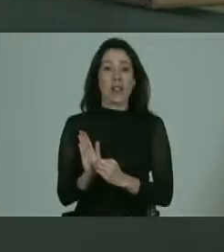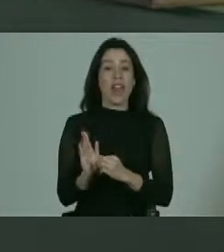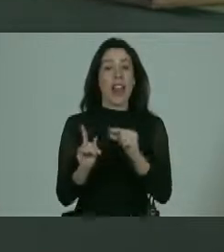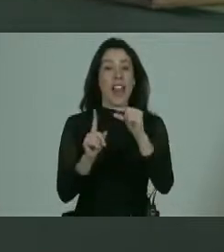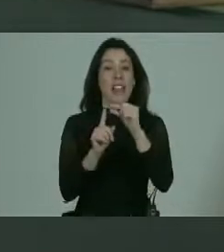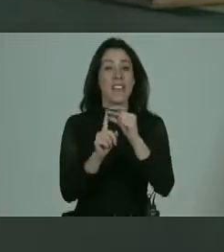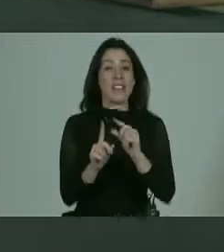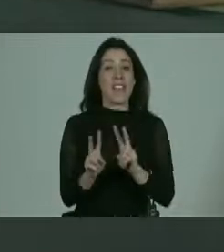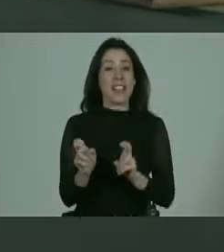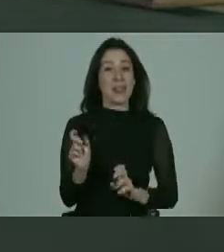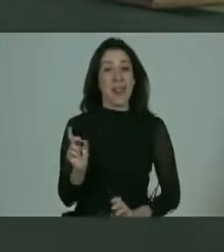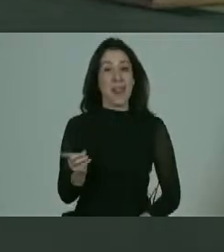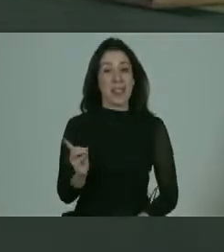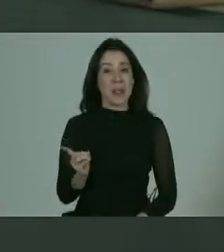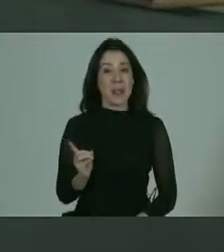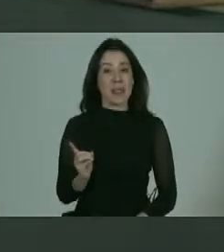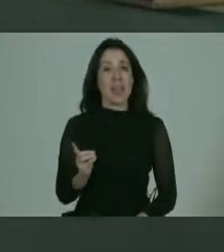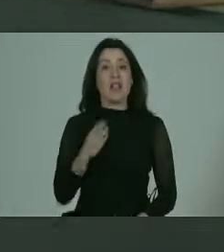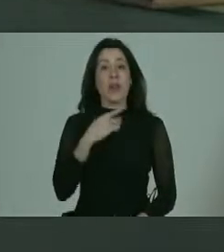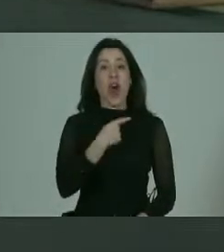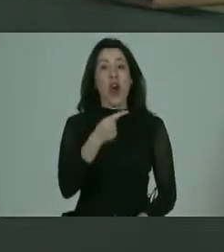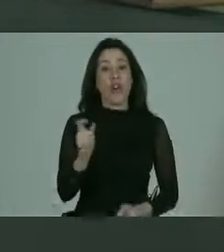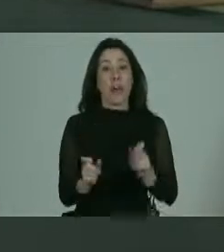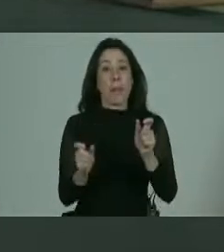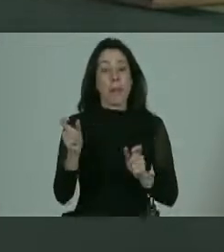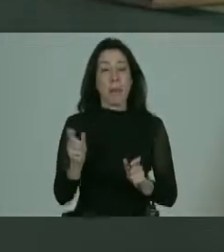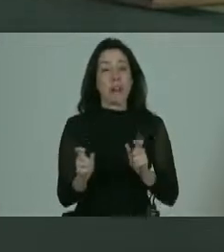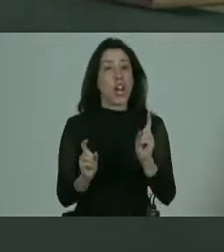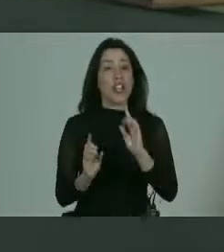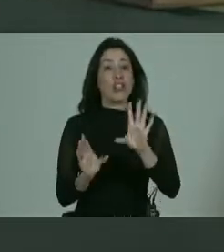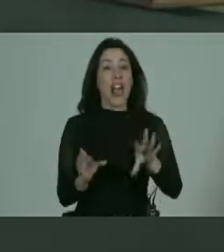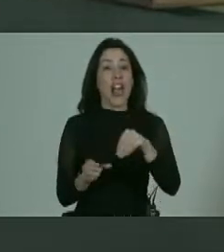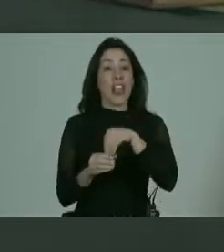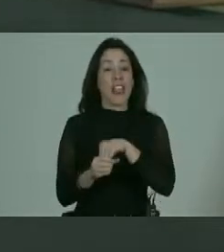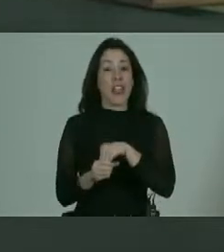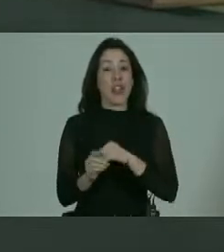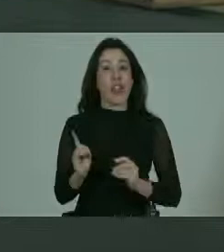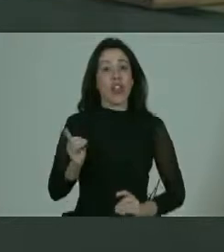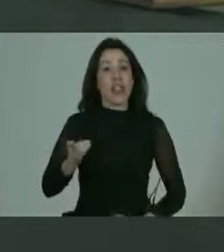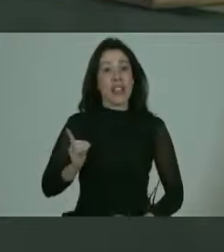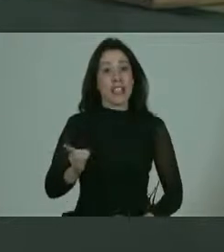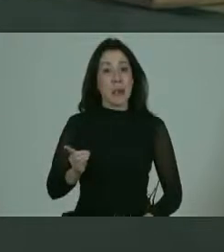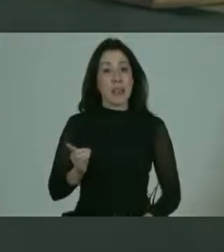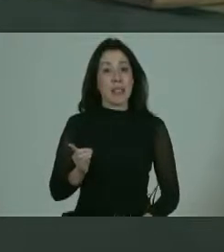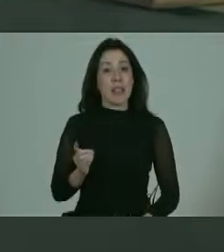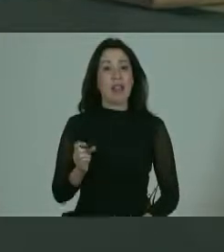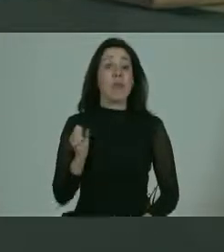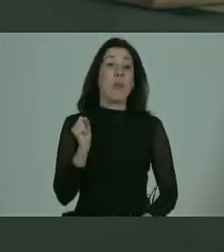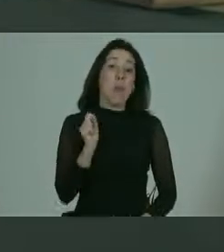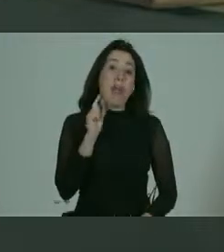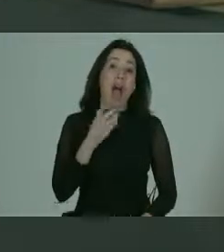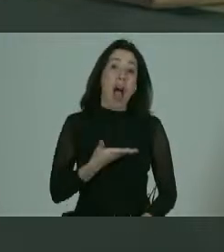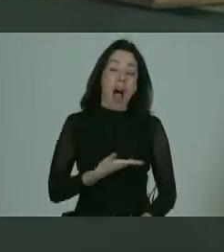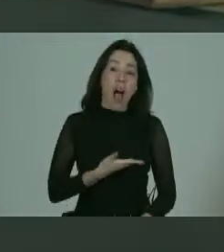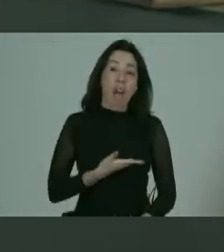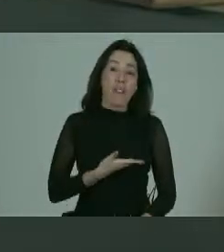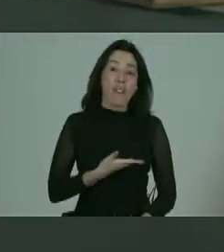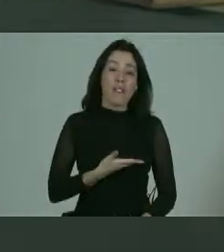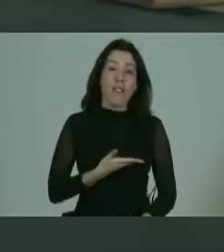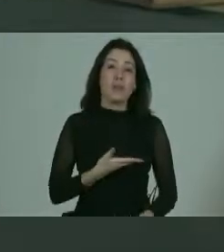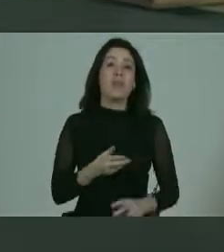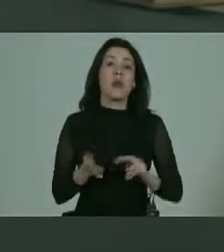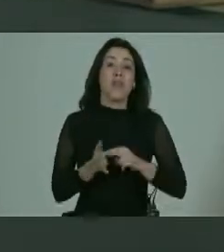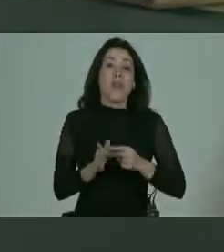de discapacidad como otros que pueden no estar con la discapacidad reconocida y que puedan tener disfunción